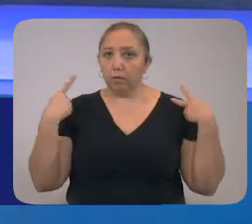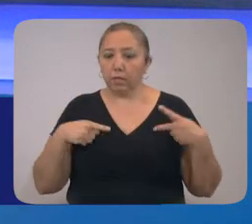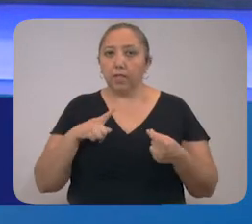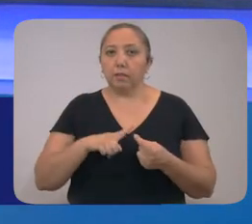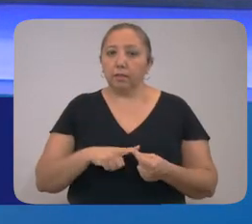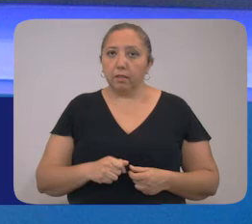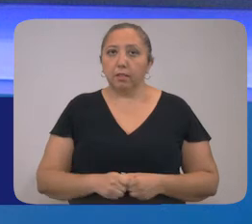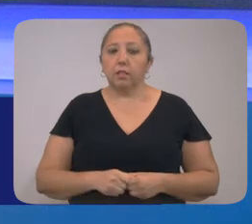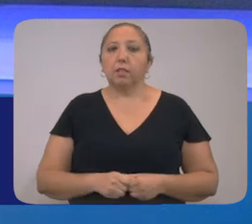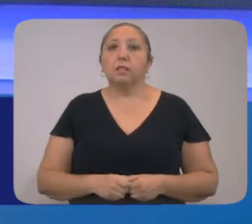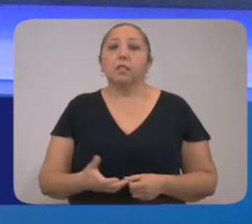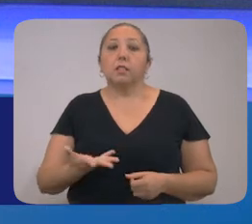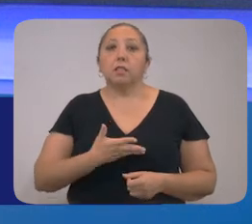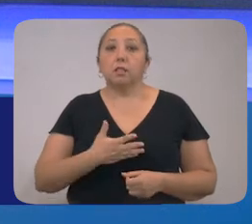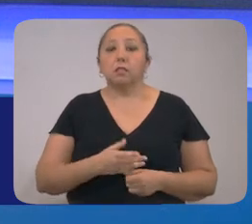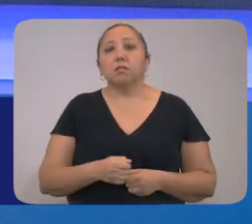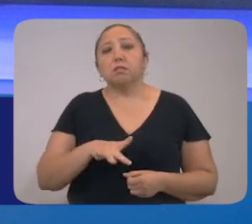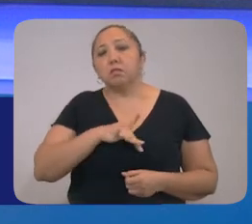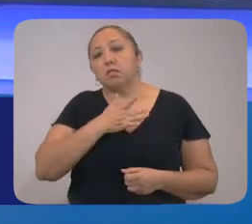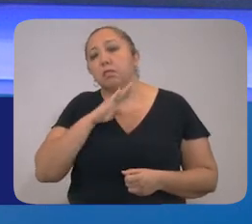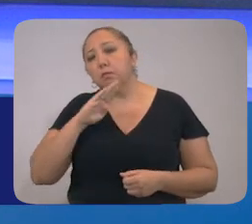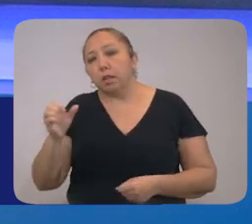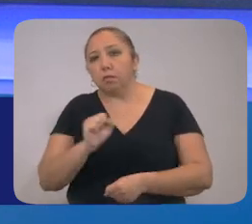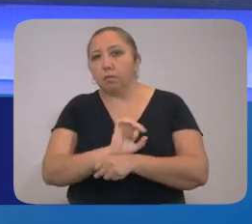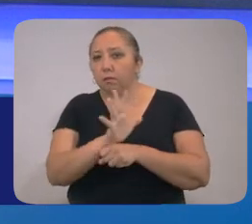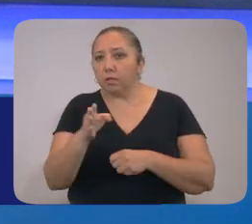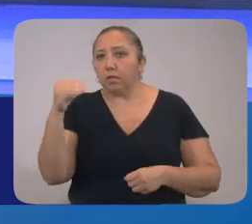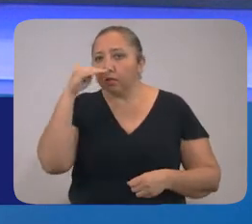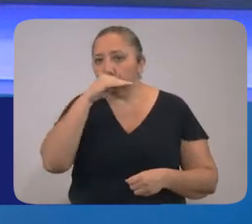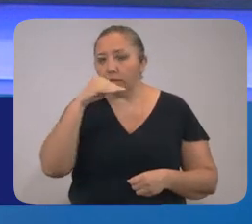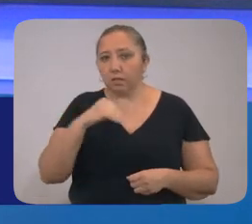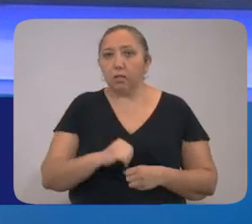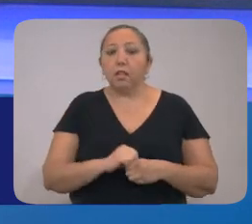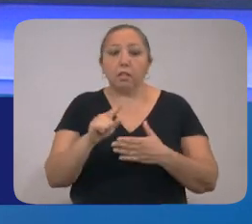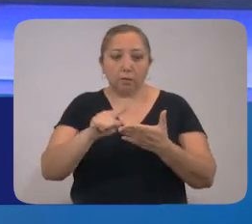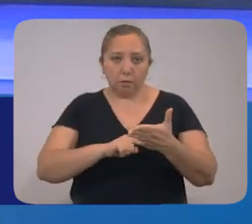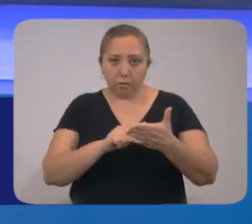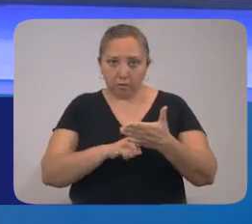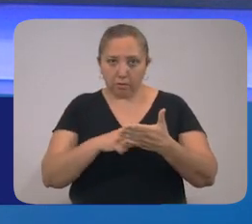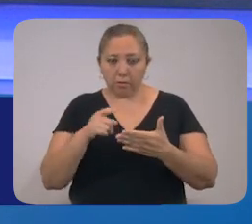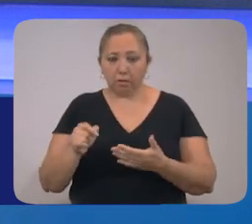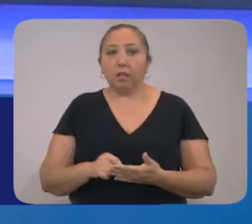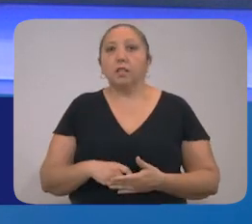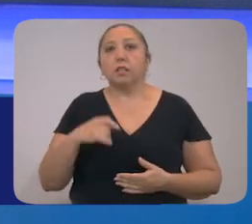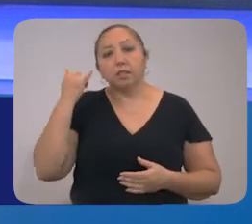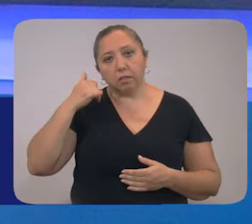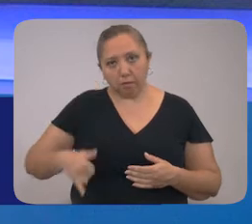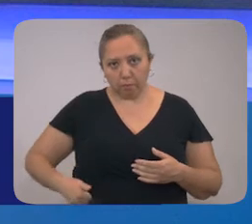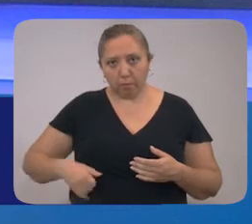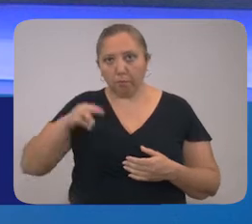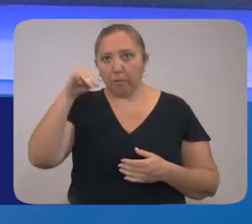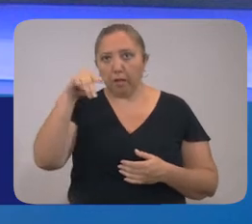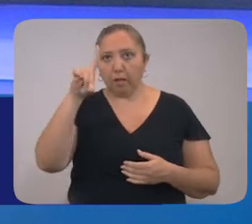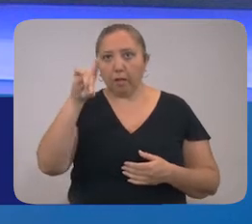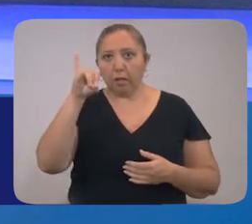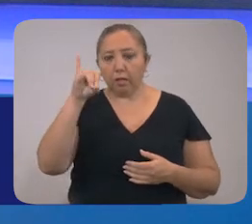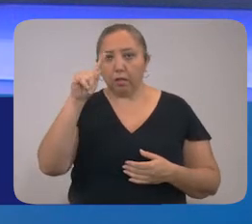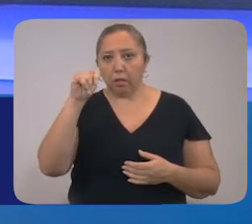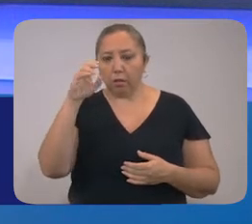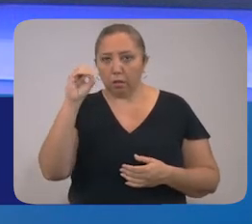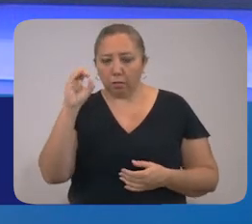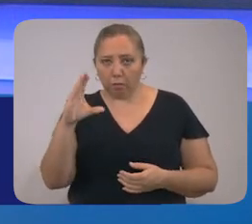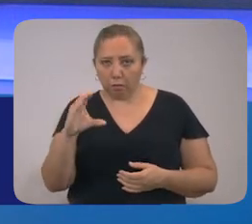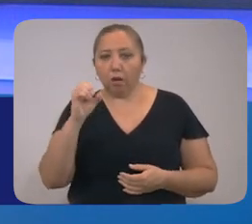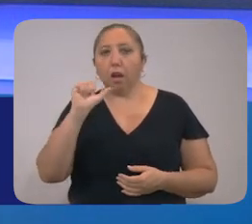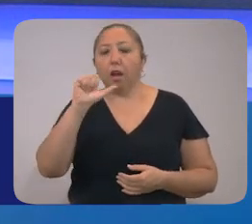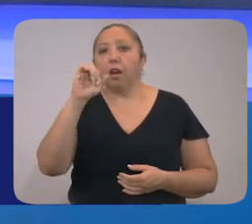quienes presentan síntomas de coronavirus. Es gratis y se encuentra disponible para su descarga en Apple Store para teléfonos